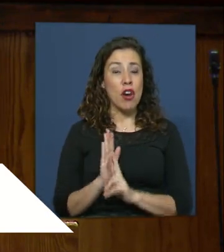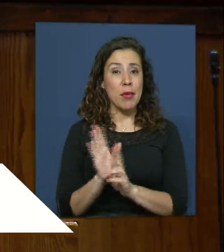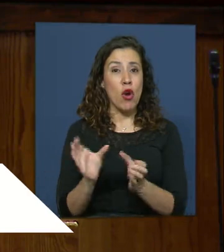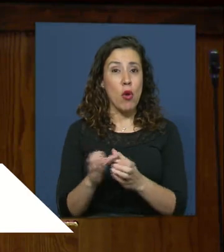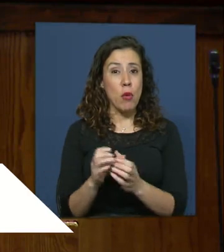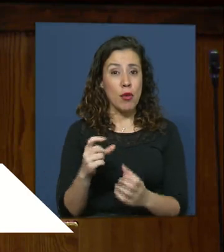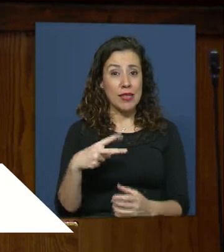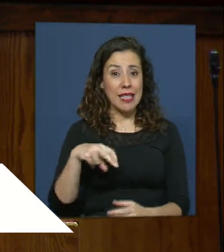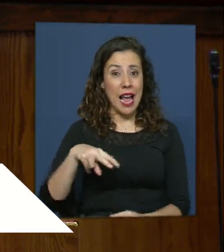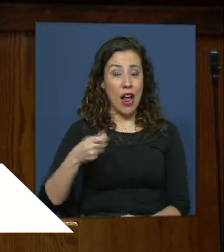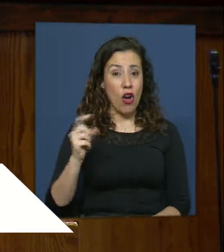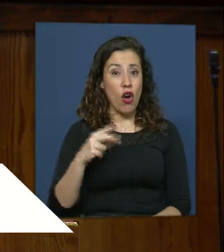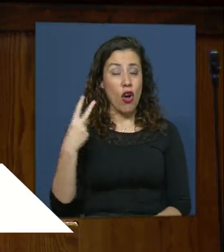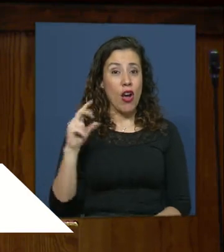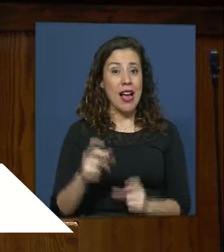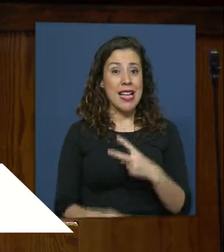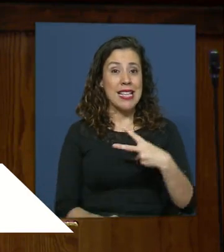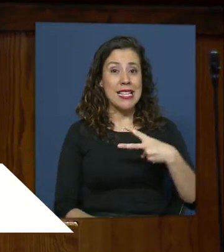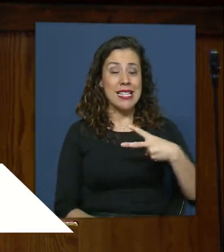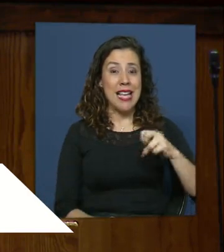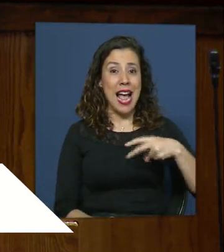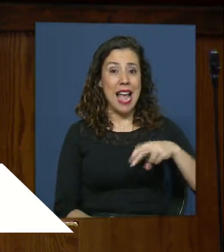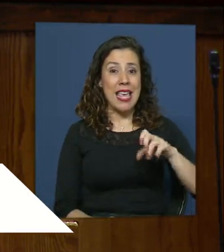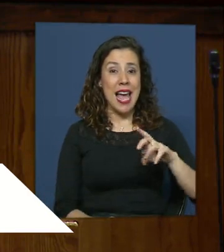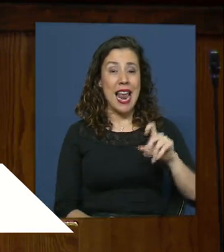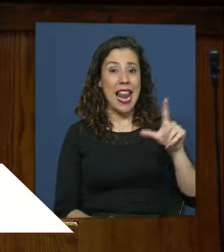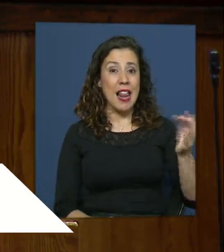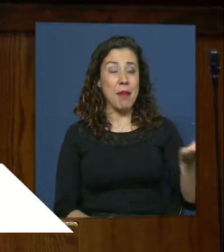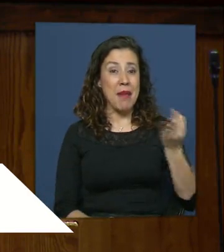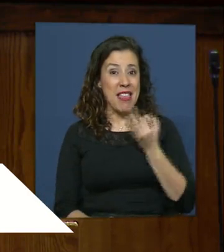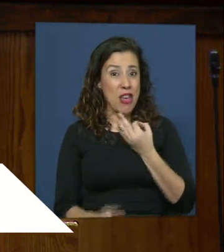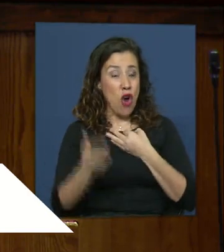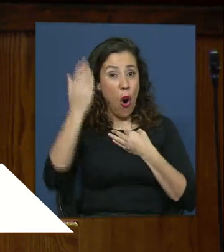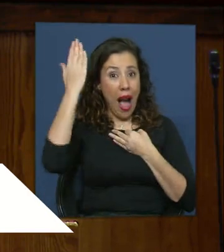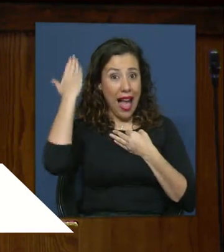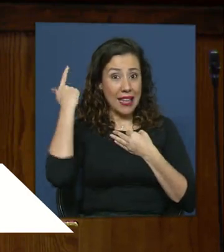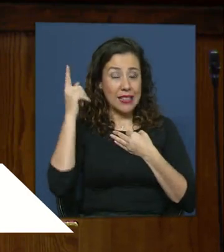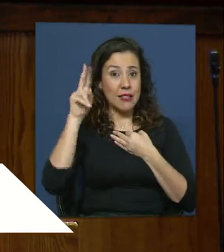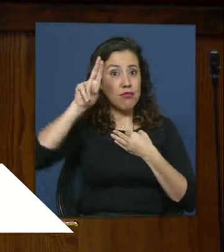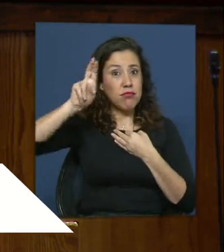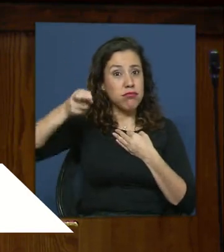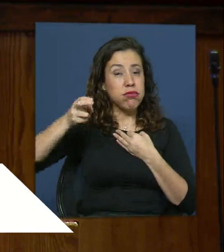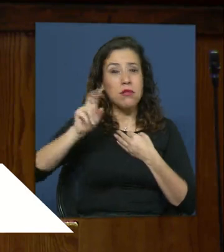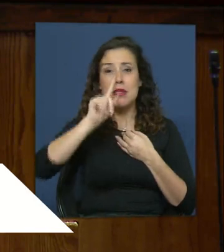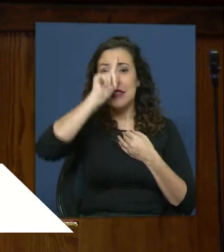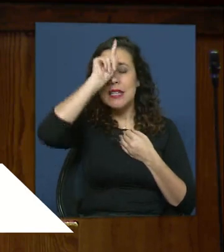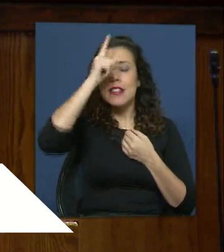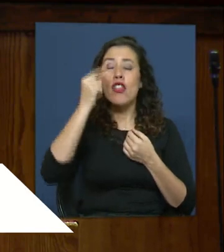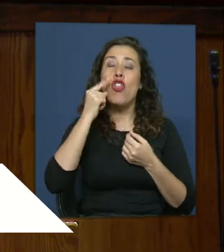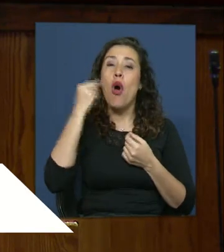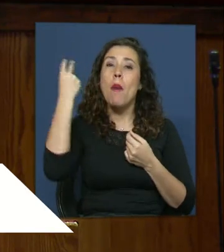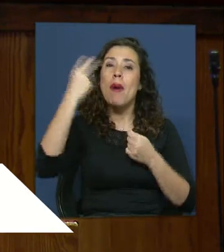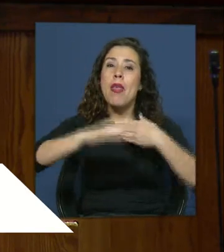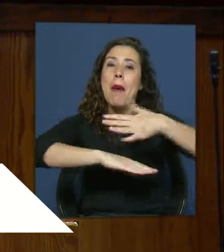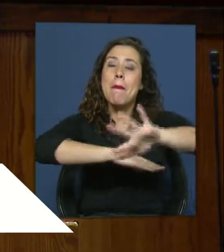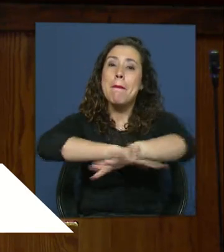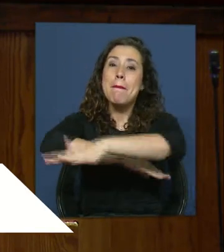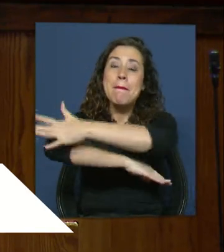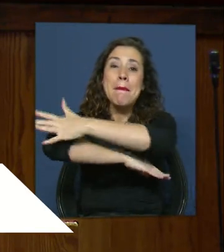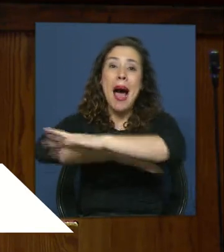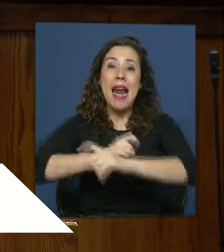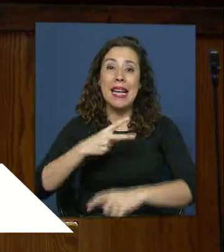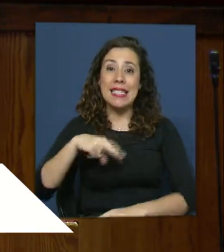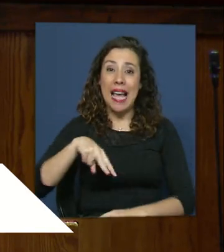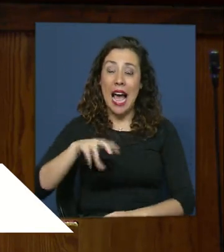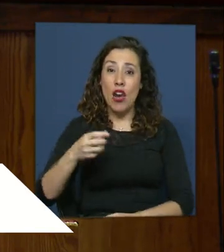agrupación changa de Chañaral, que en una oportunidad me señaló, y abro comillas, la tradición del hombre de mar chango no se ha perdido,